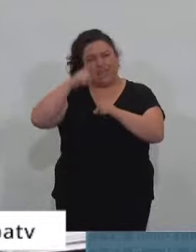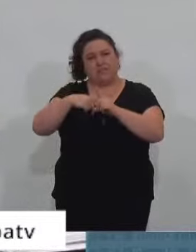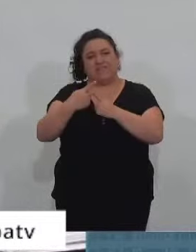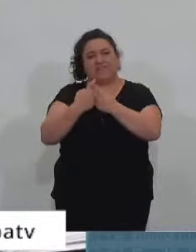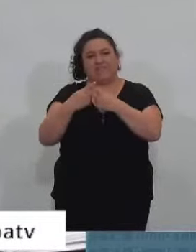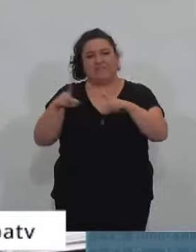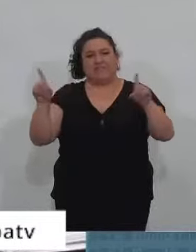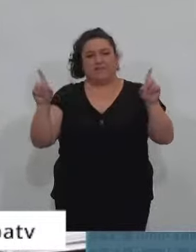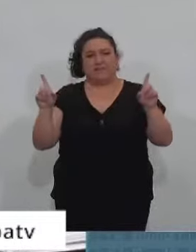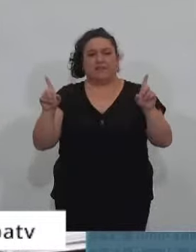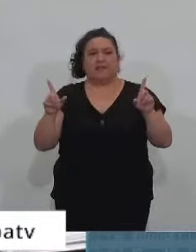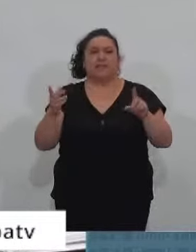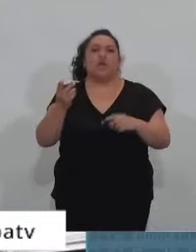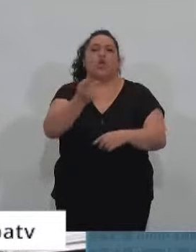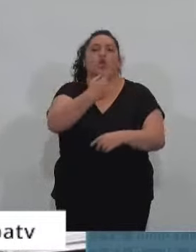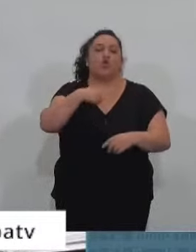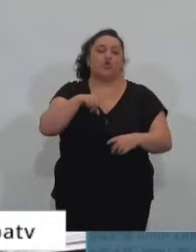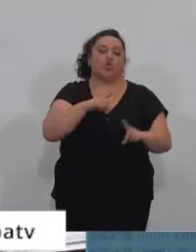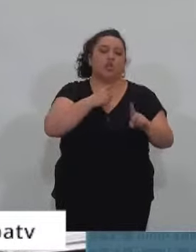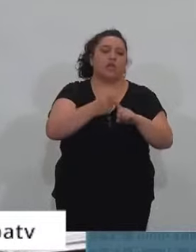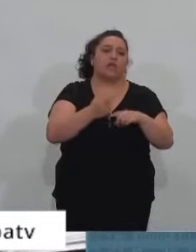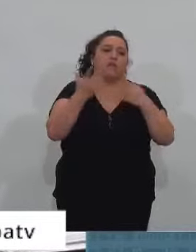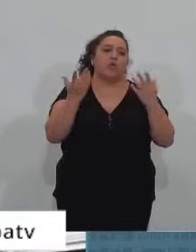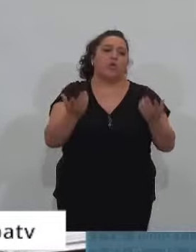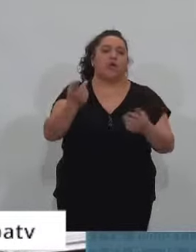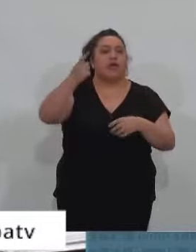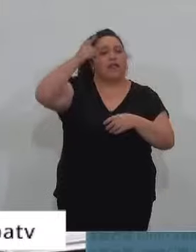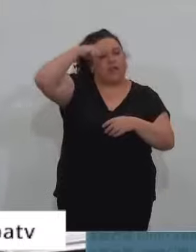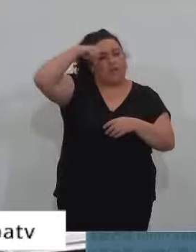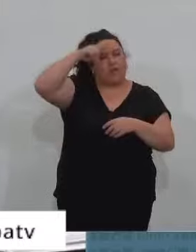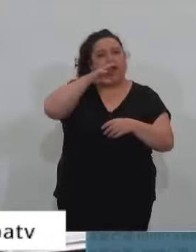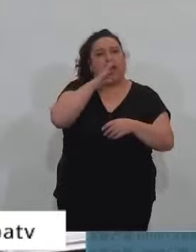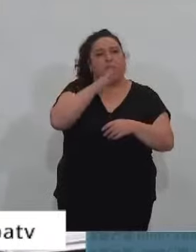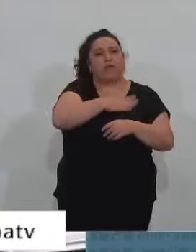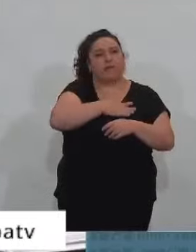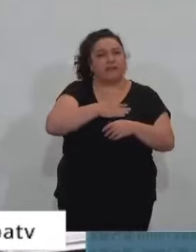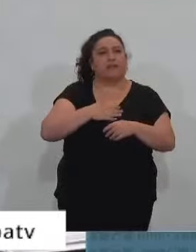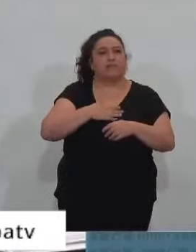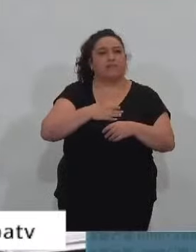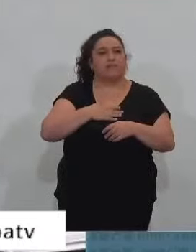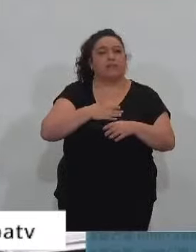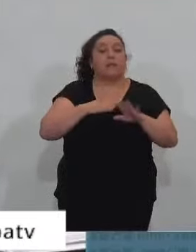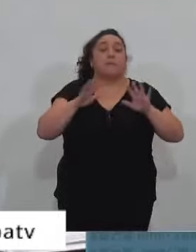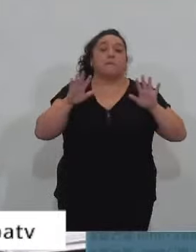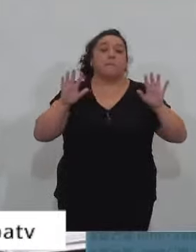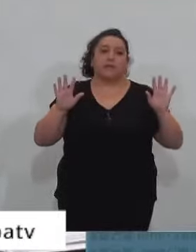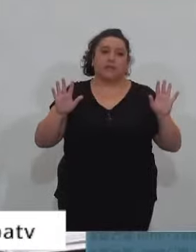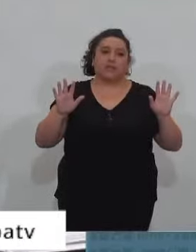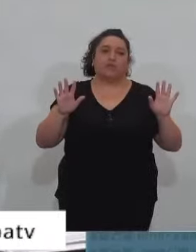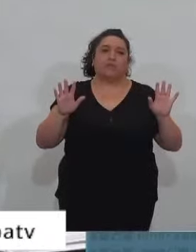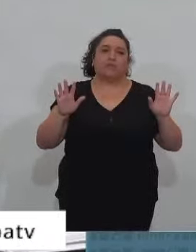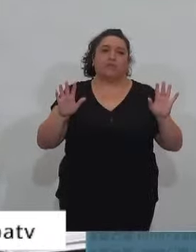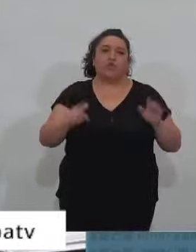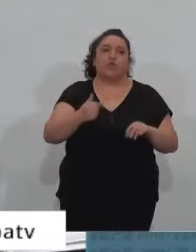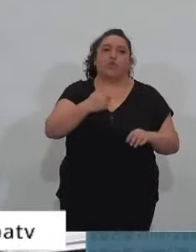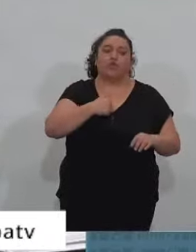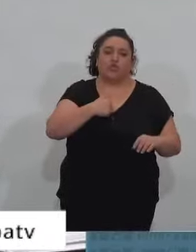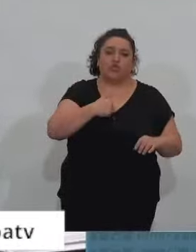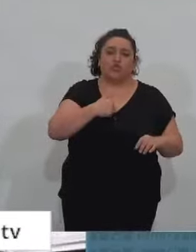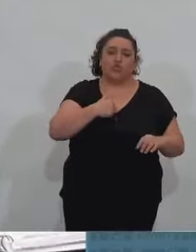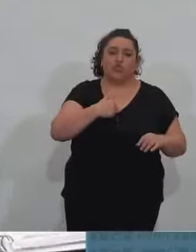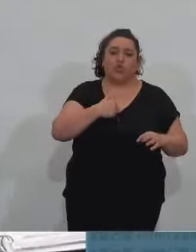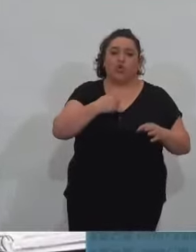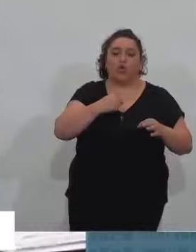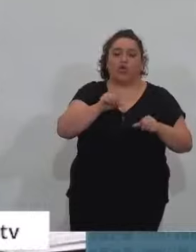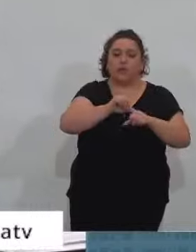cátedra de agua, pero yo sí lo que consolidé la semana pasada y fue la Escuela Politécnica de